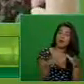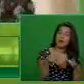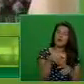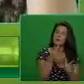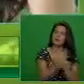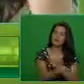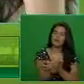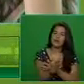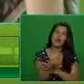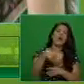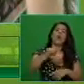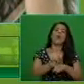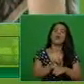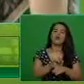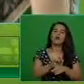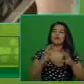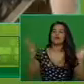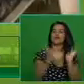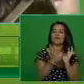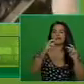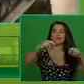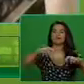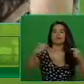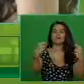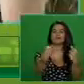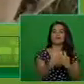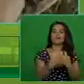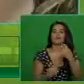va a sentar en una misma mesa a,